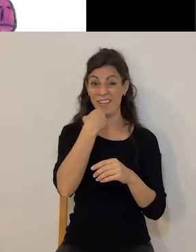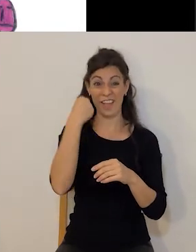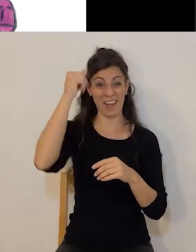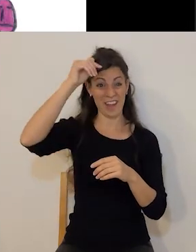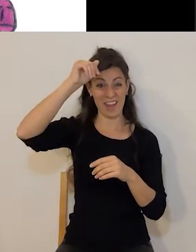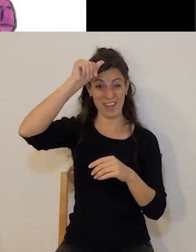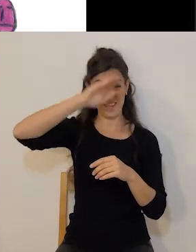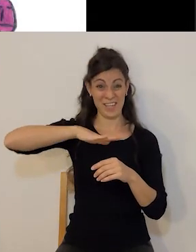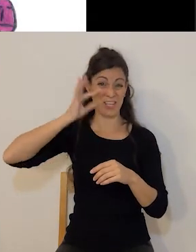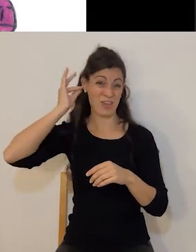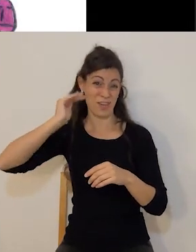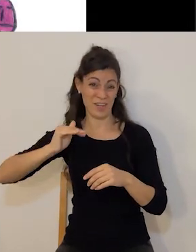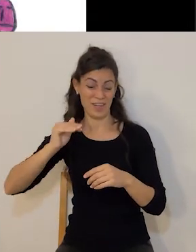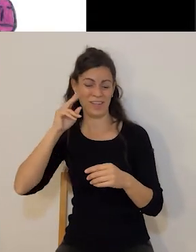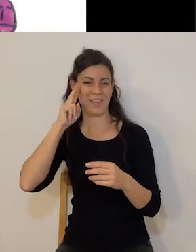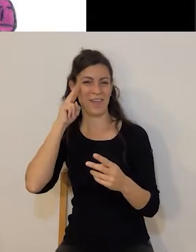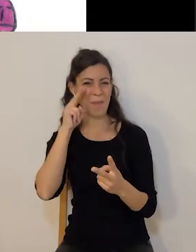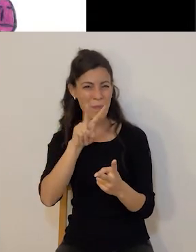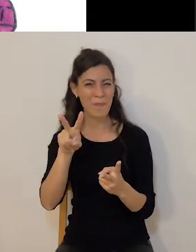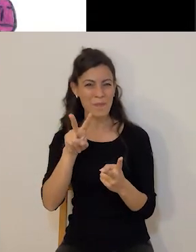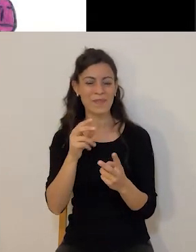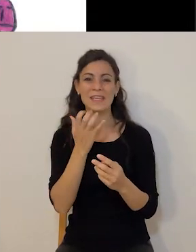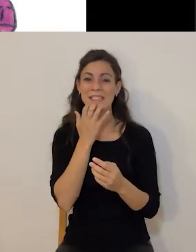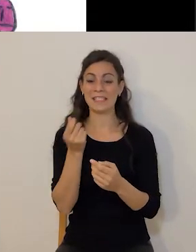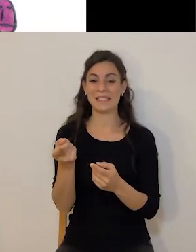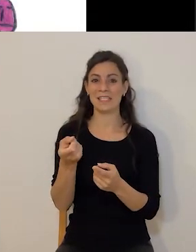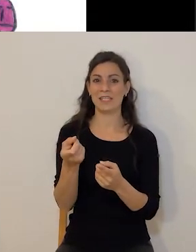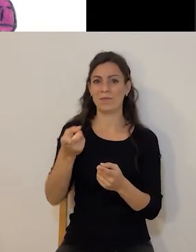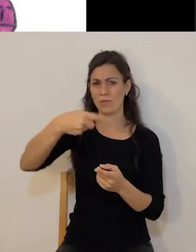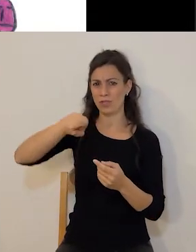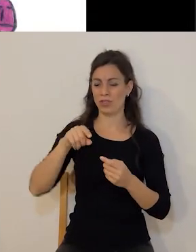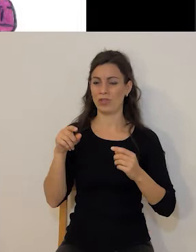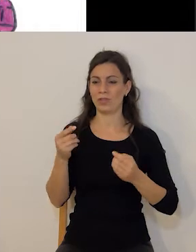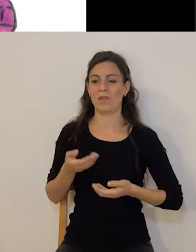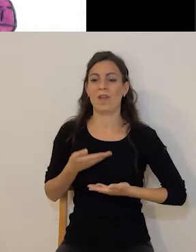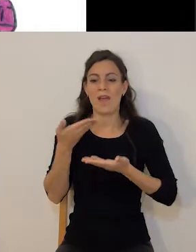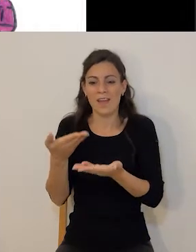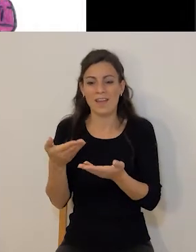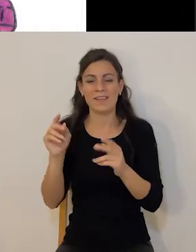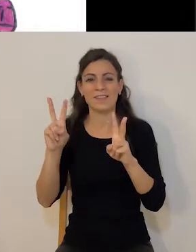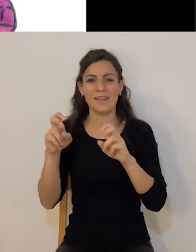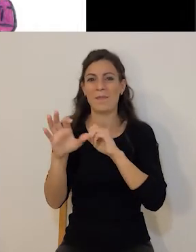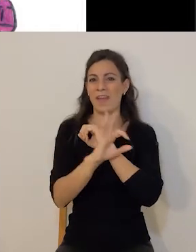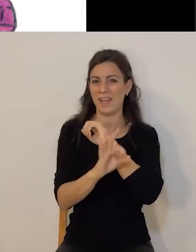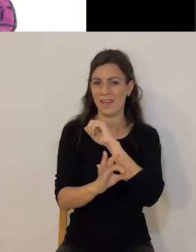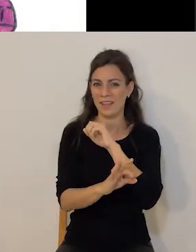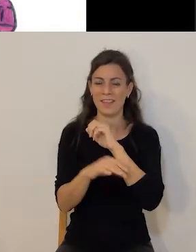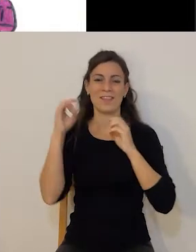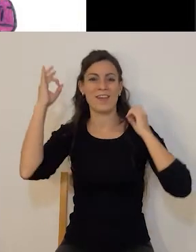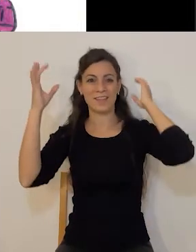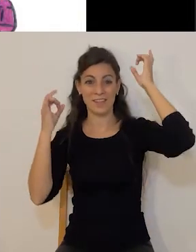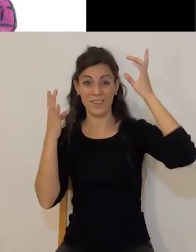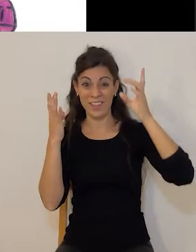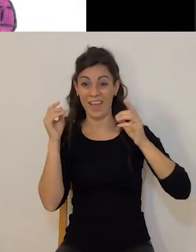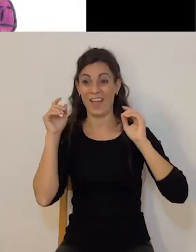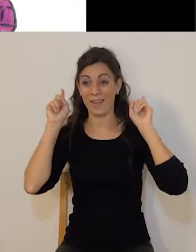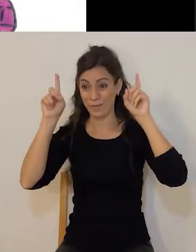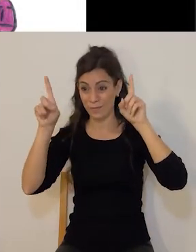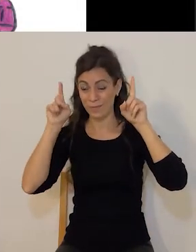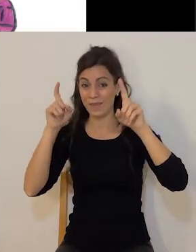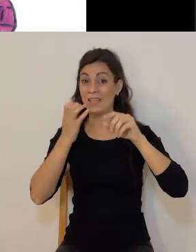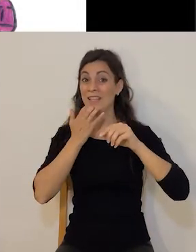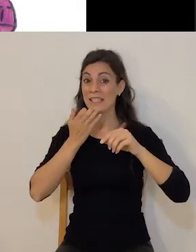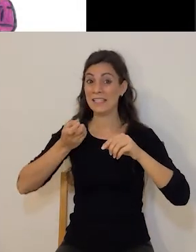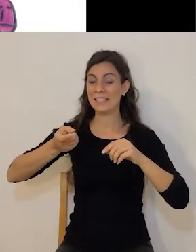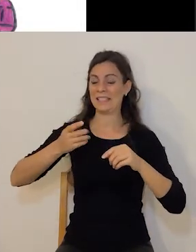niñas cuando tengáis que ayudarlos a hacer una tarea, a hacer cualquier actividad. Si la estamos haciendo